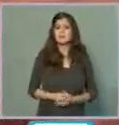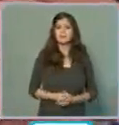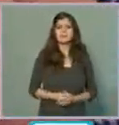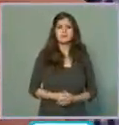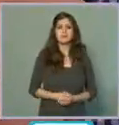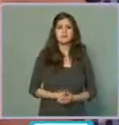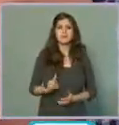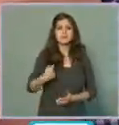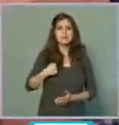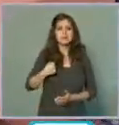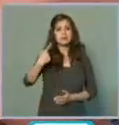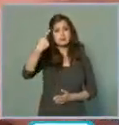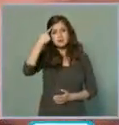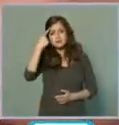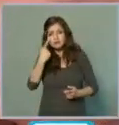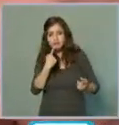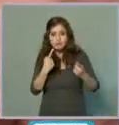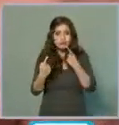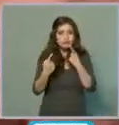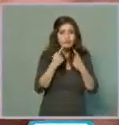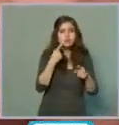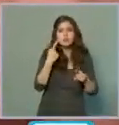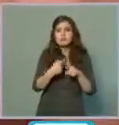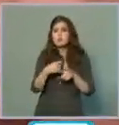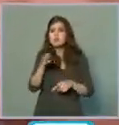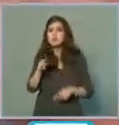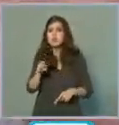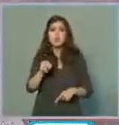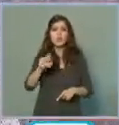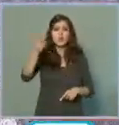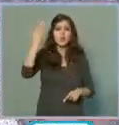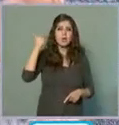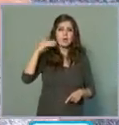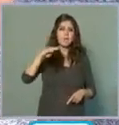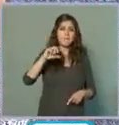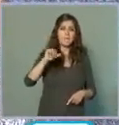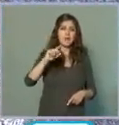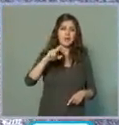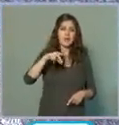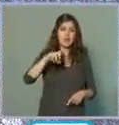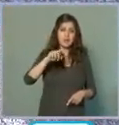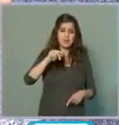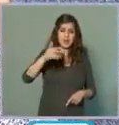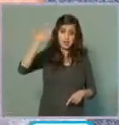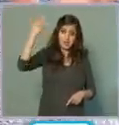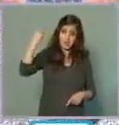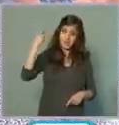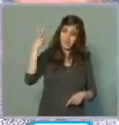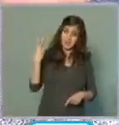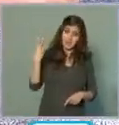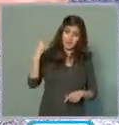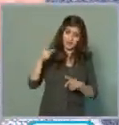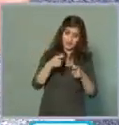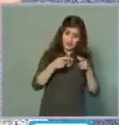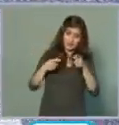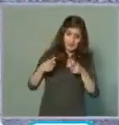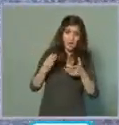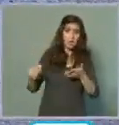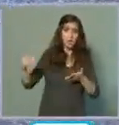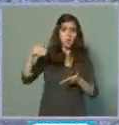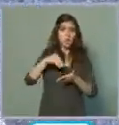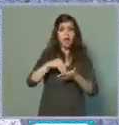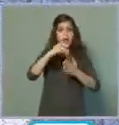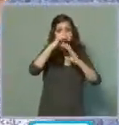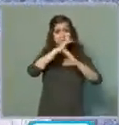mucho de promoción y de marketing, como quien dice, porque yo había sacado otros 3 discos en los cuales había letras, o sea,